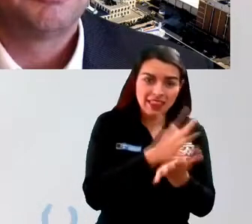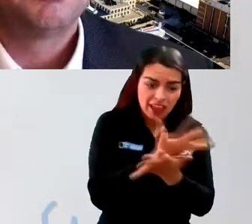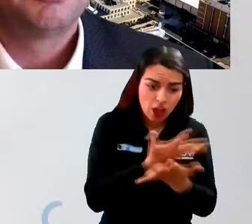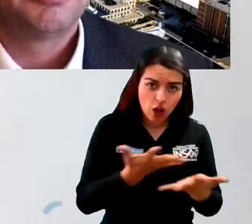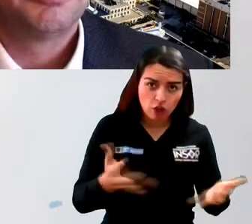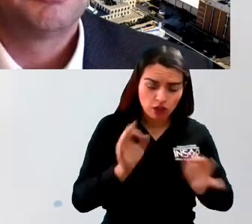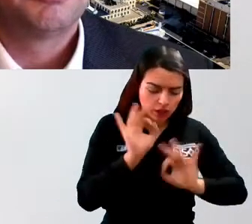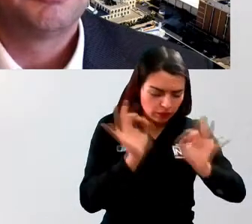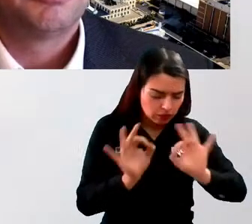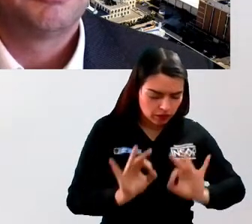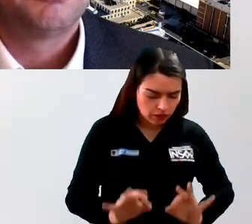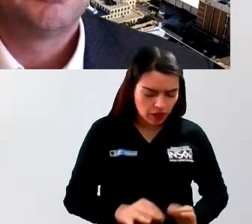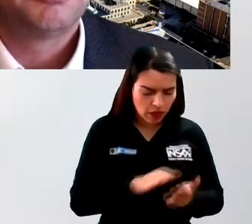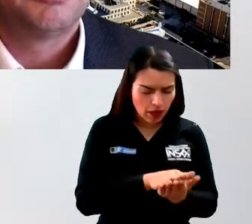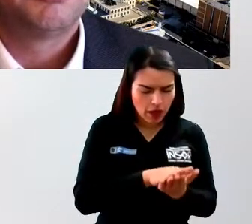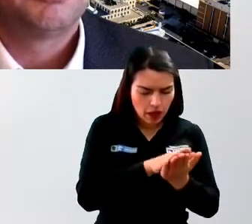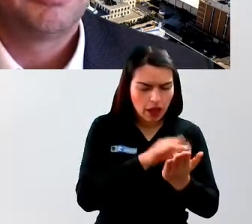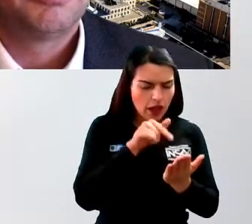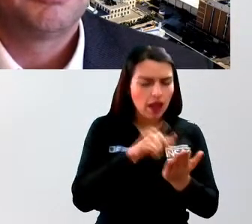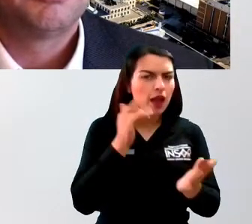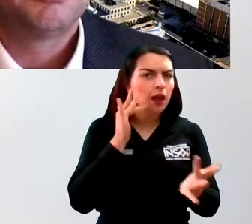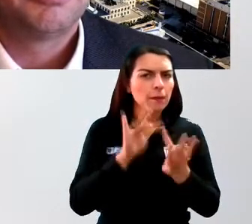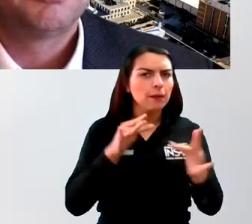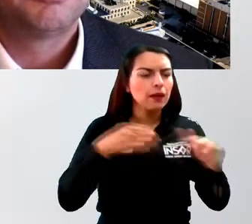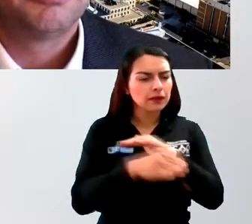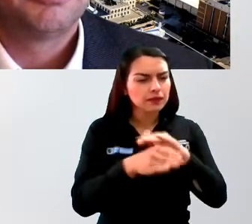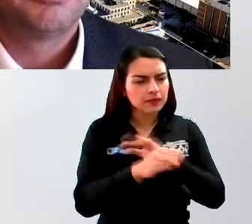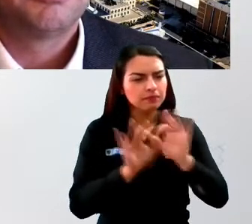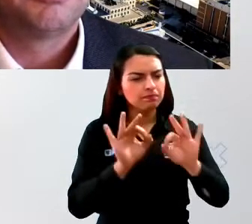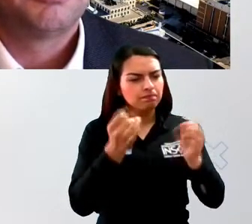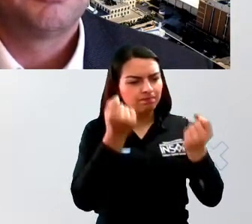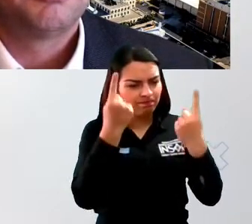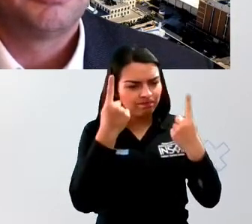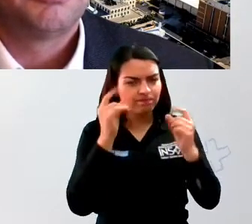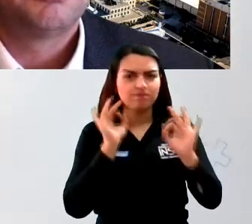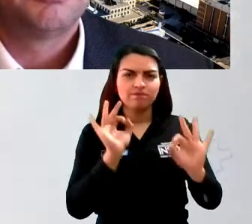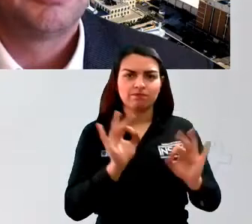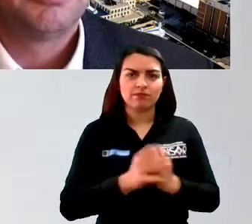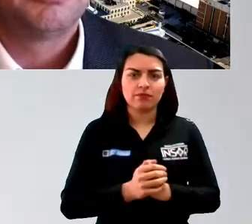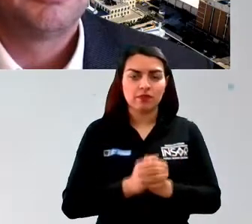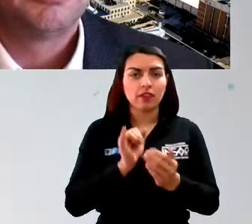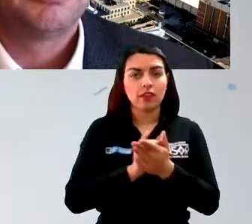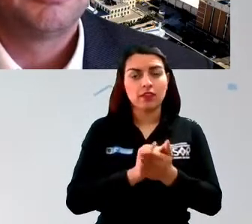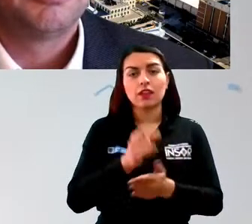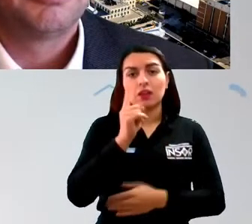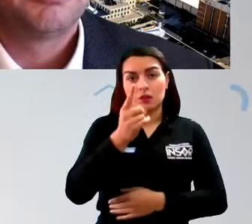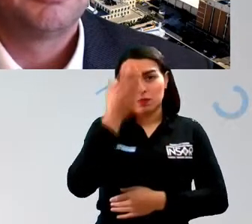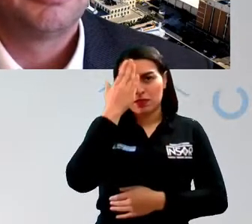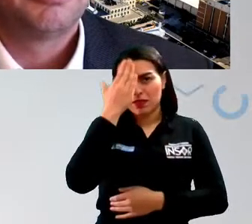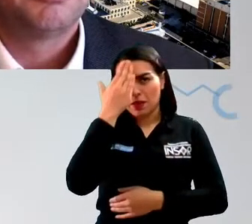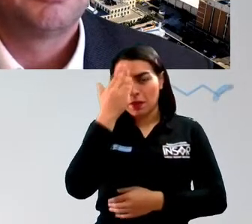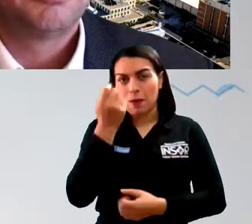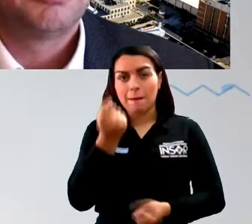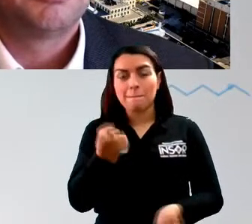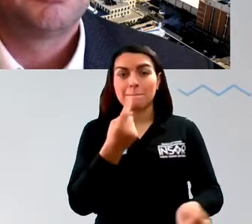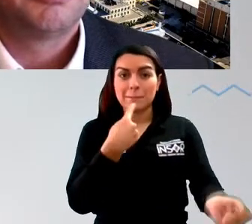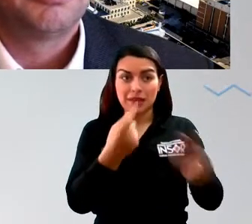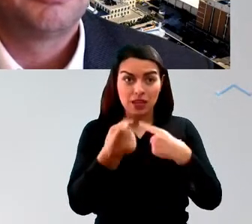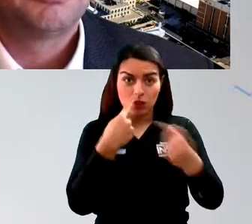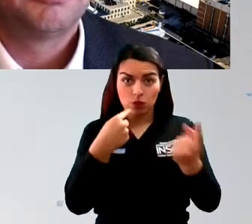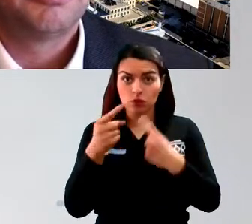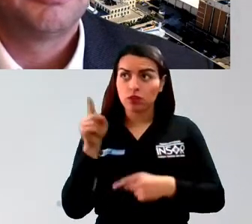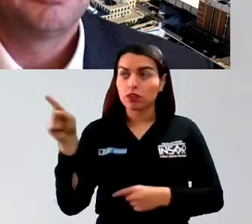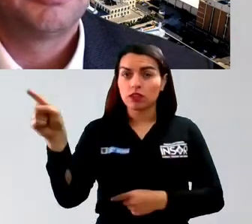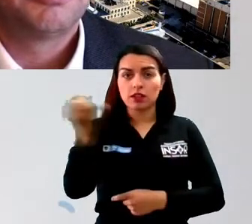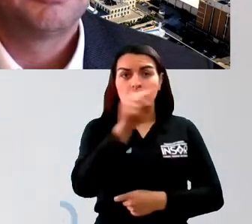digital, accesible y entendible. Porque las preguntas a Google le dan a uno una abrumadora